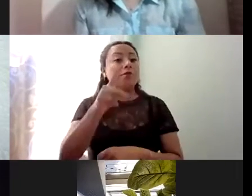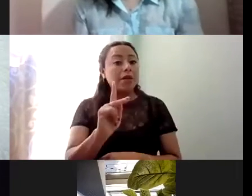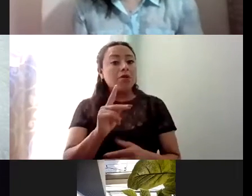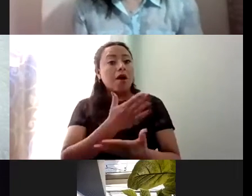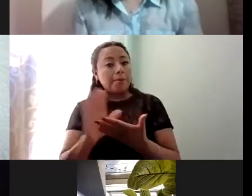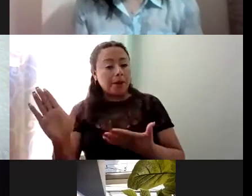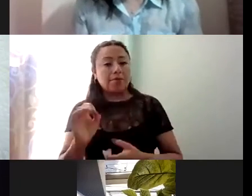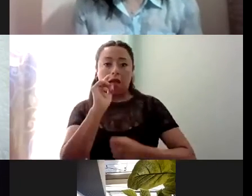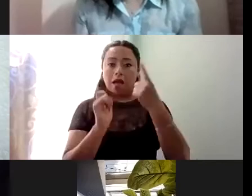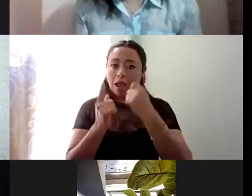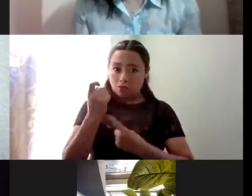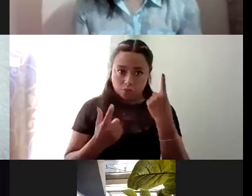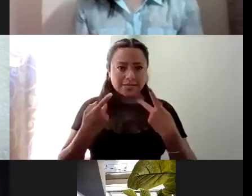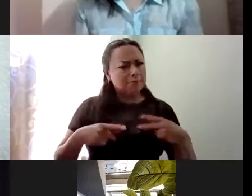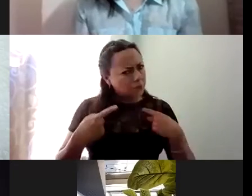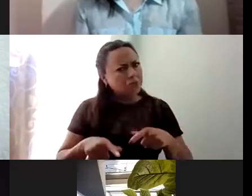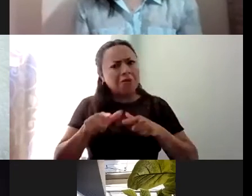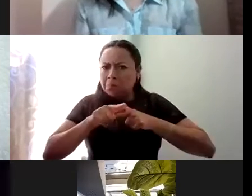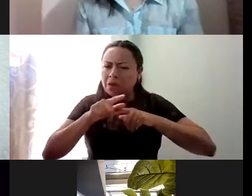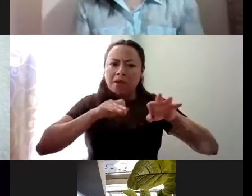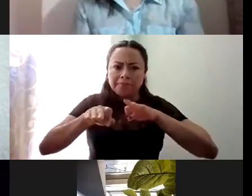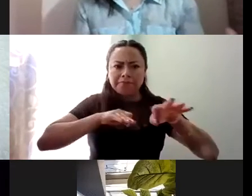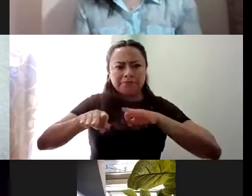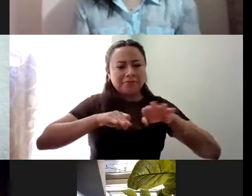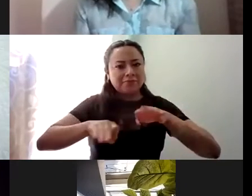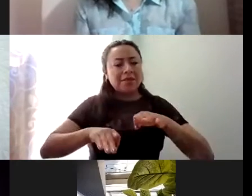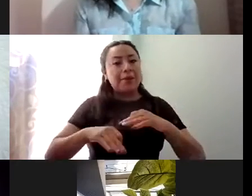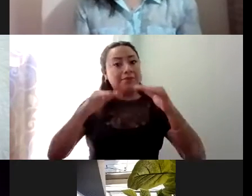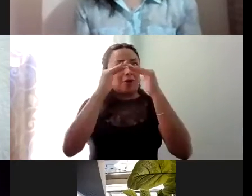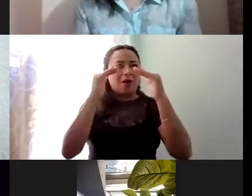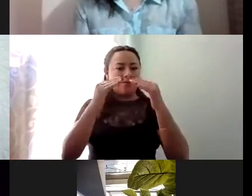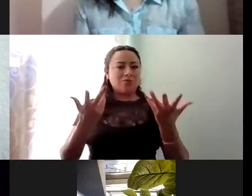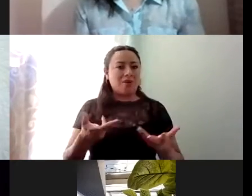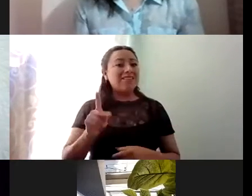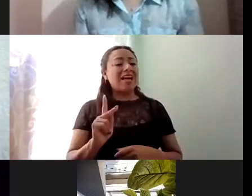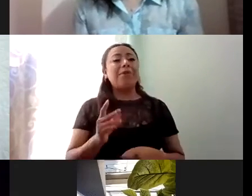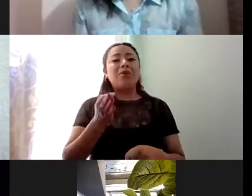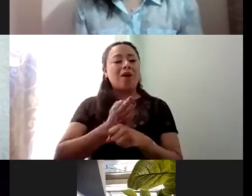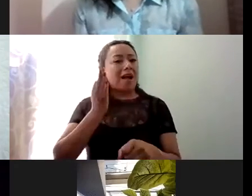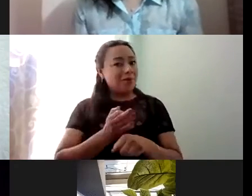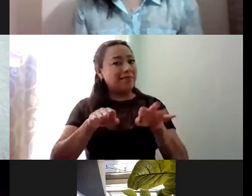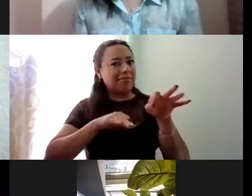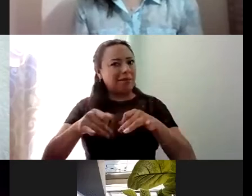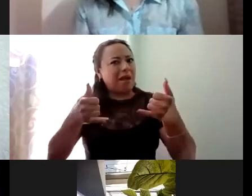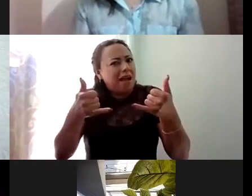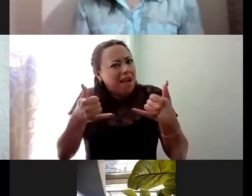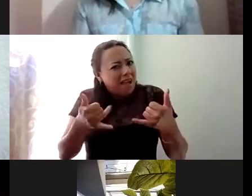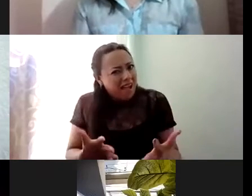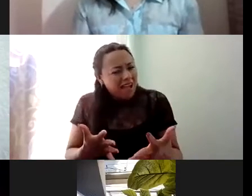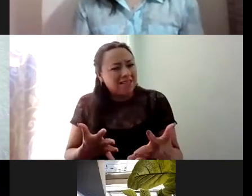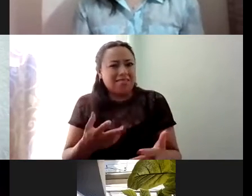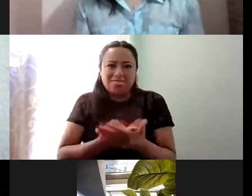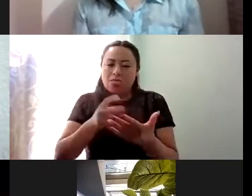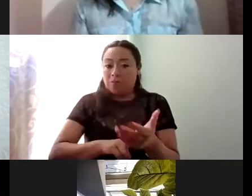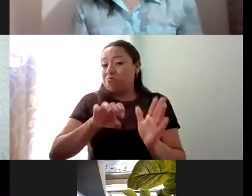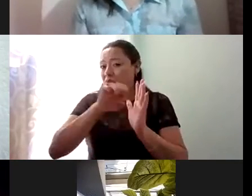sigue trabajando ahora a distancia, pero que los empleos se han sobrecargado. Es decir, jornadas